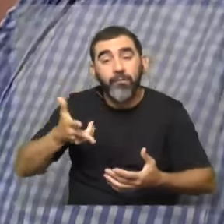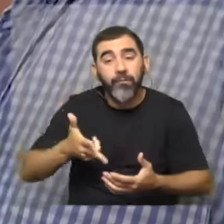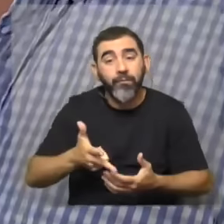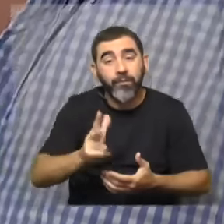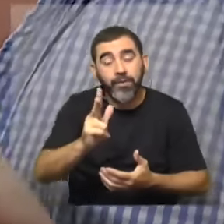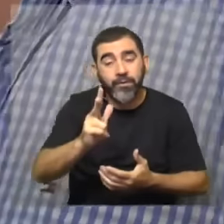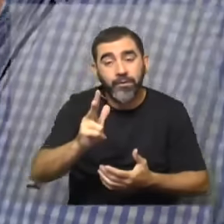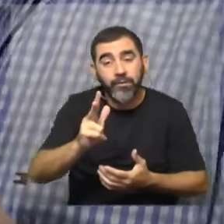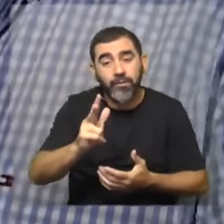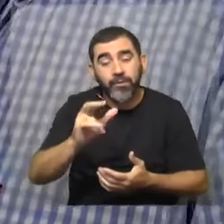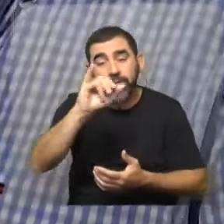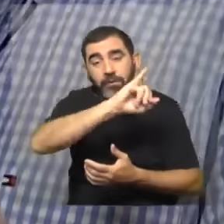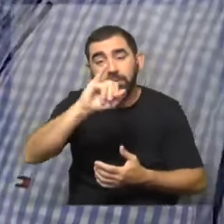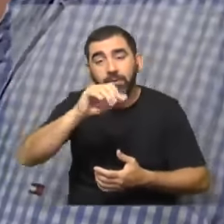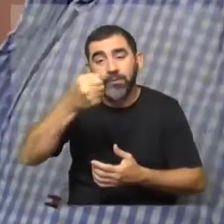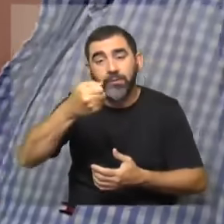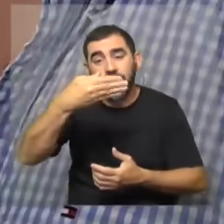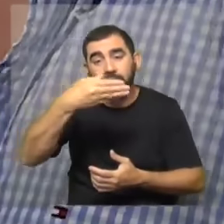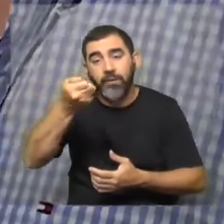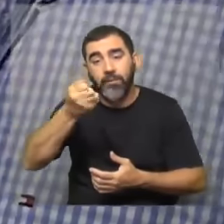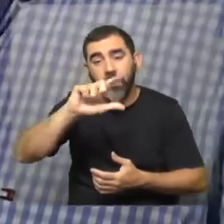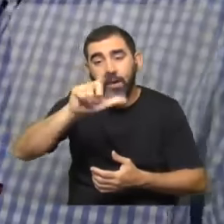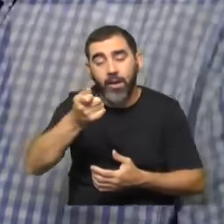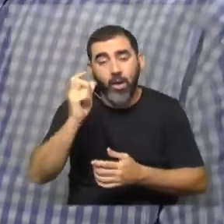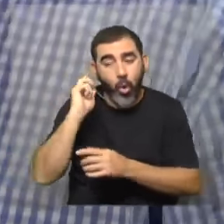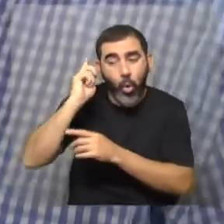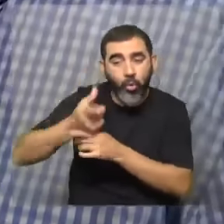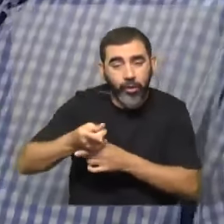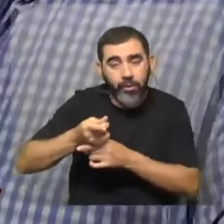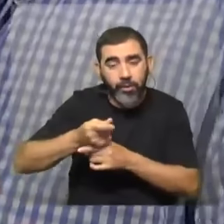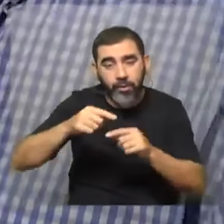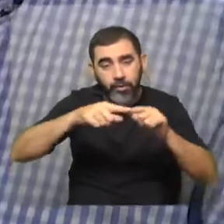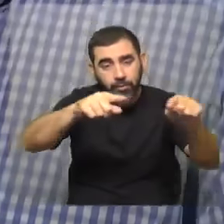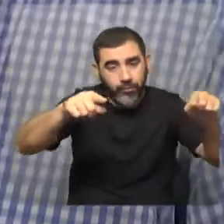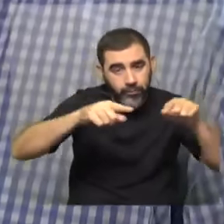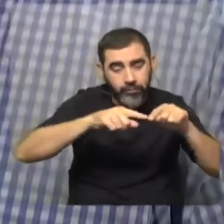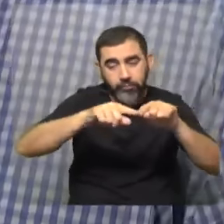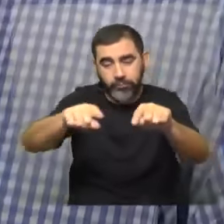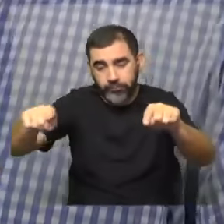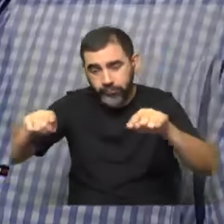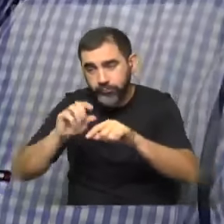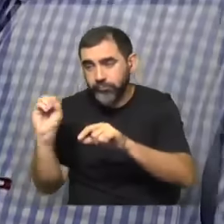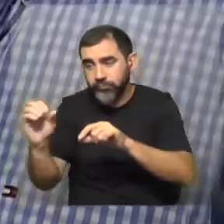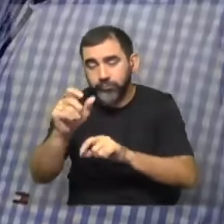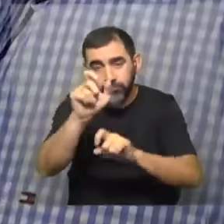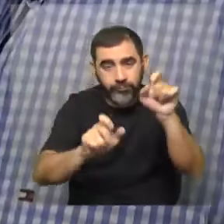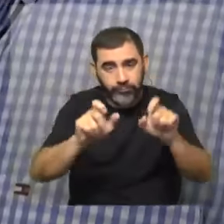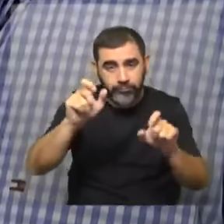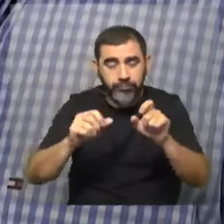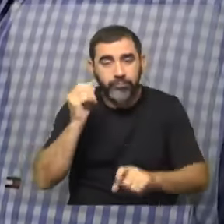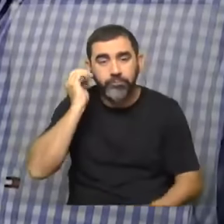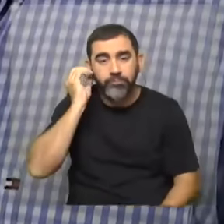que Zavala le ordena a Pedro millá dividir los lotes Las parcelas del